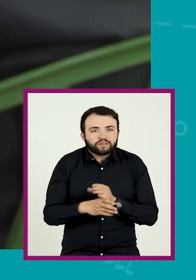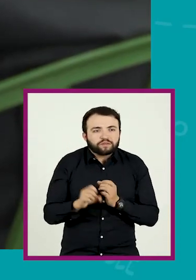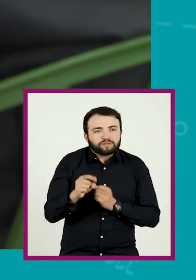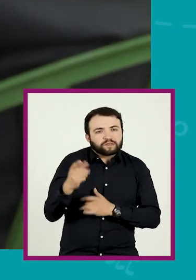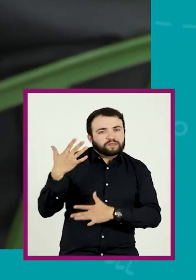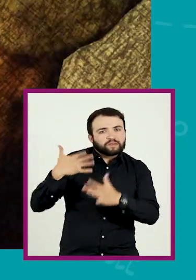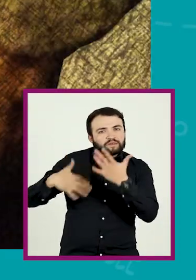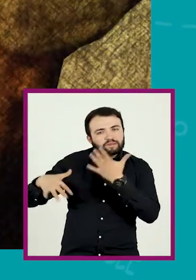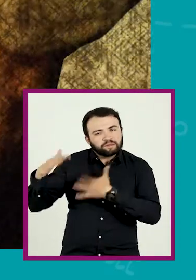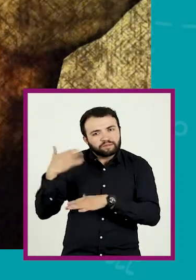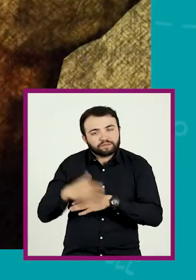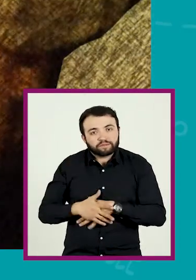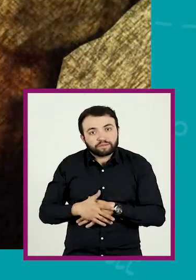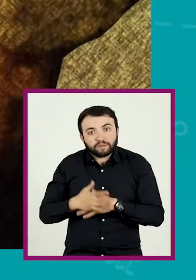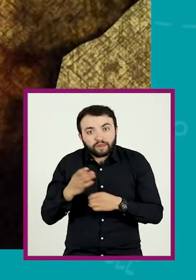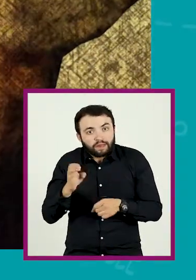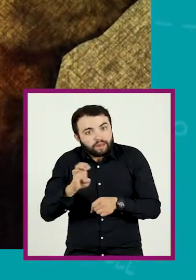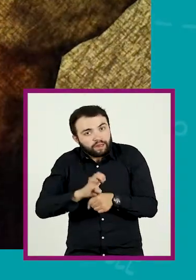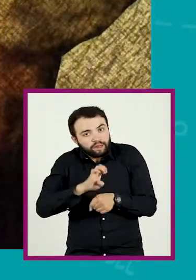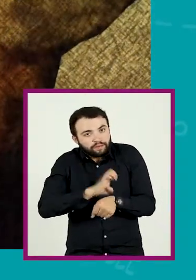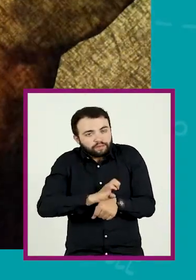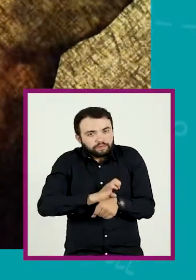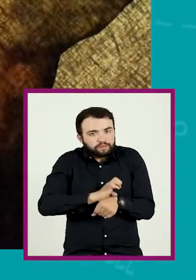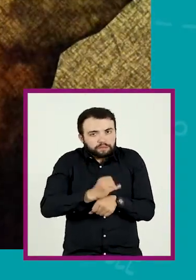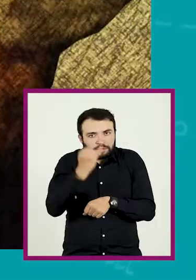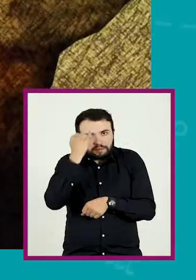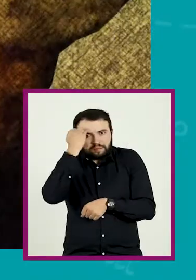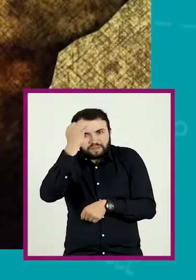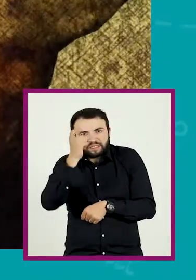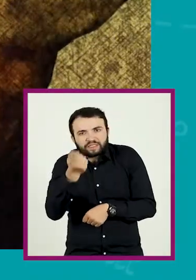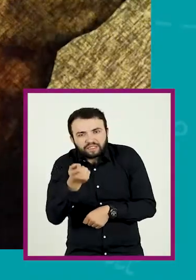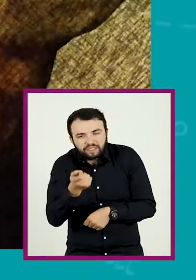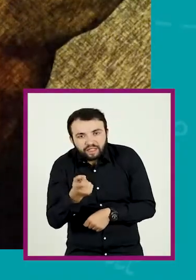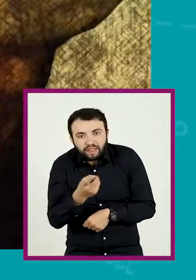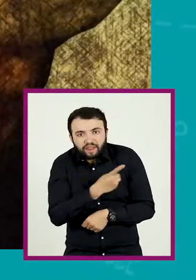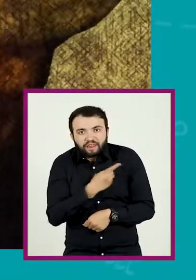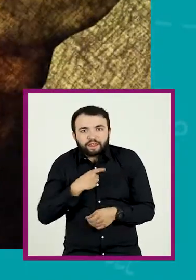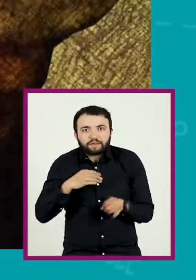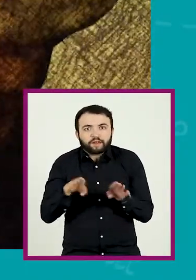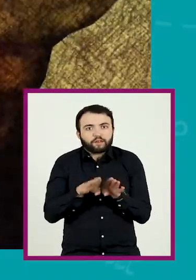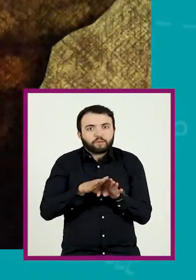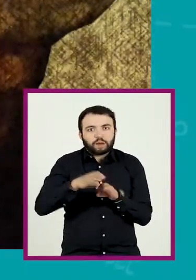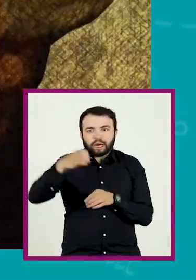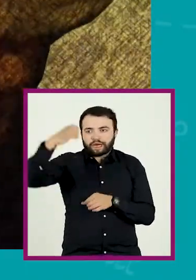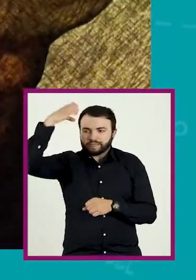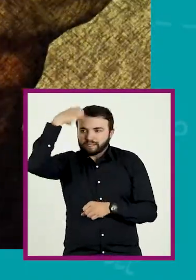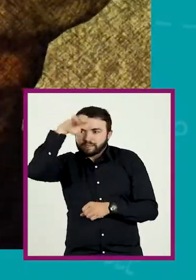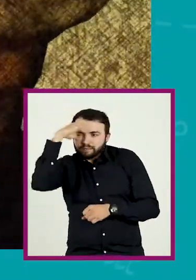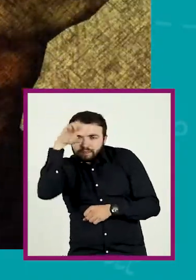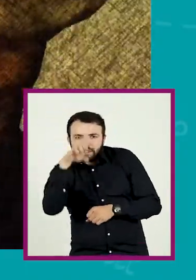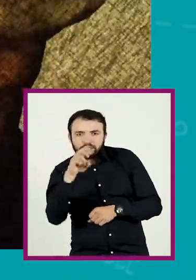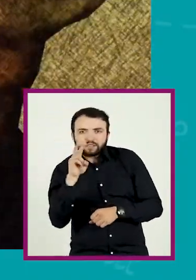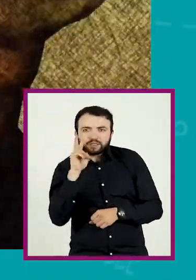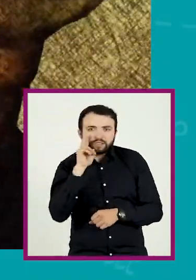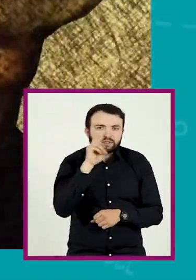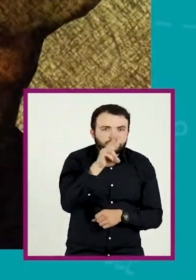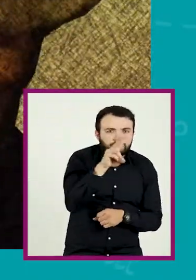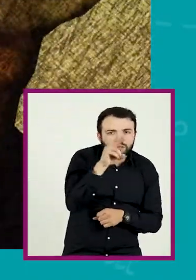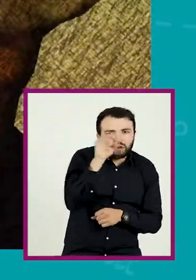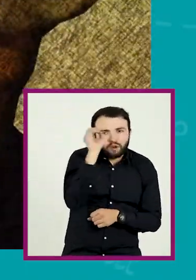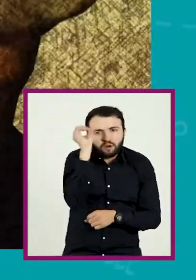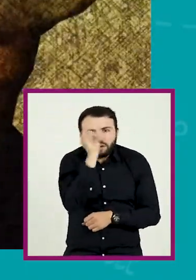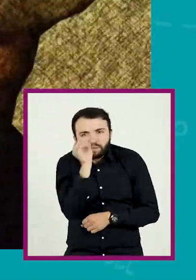hacer anteriormente. La idea entonces es que la razón requiere de la experiencia, requiere de la observación para poder